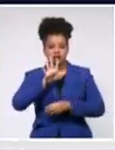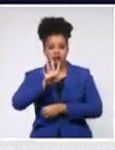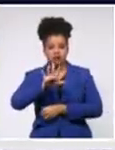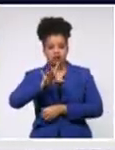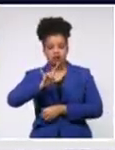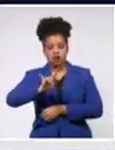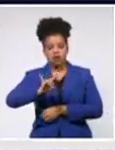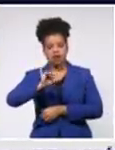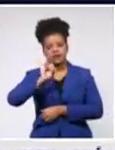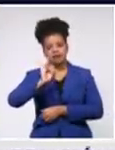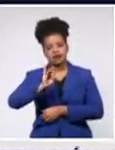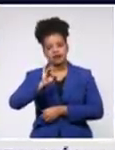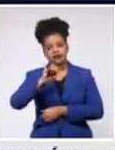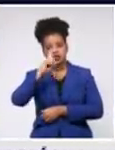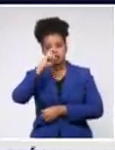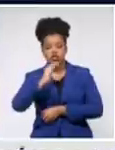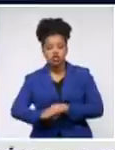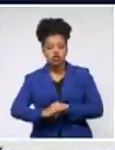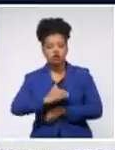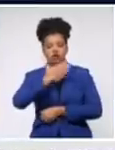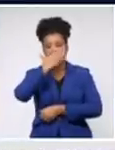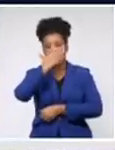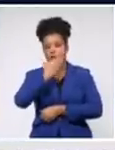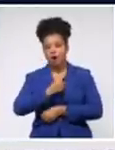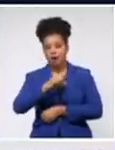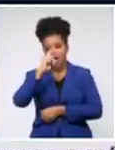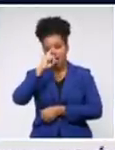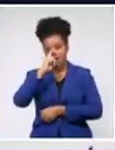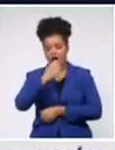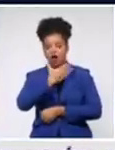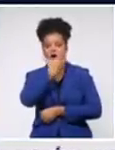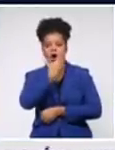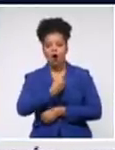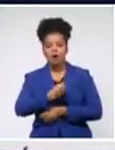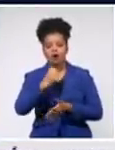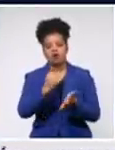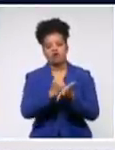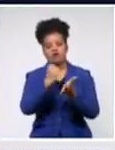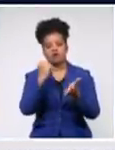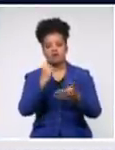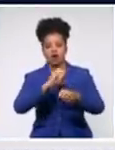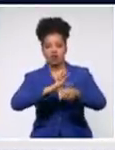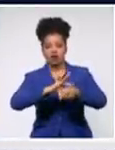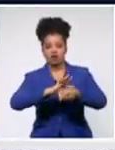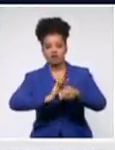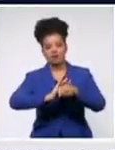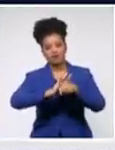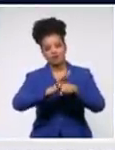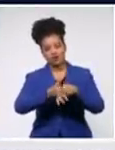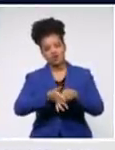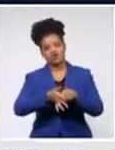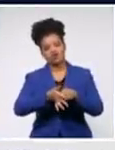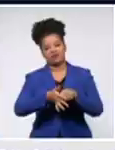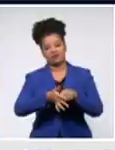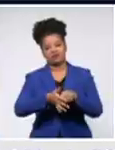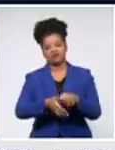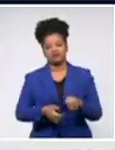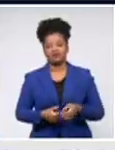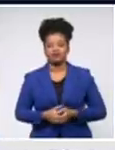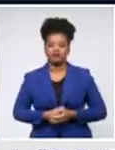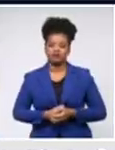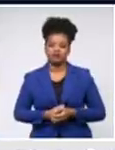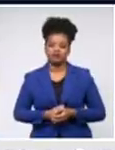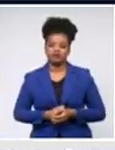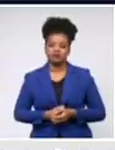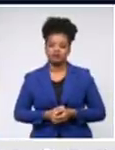597 niños jóvenes en edades pediátricas que han sido confirmados con la COVID-19 en Cuba.